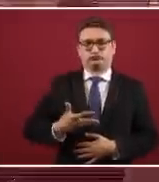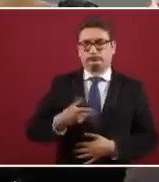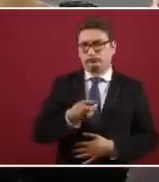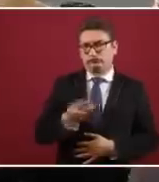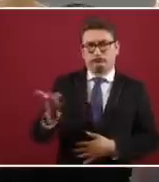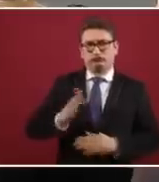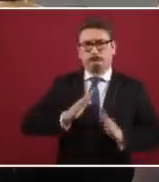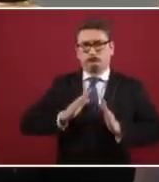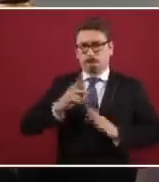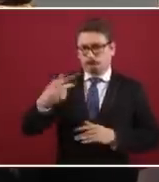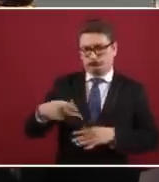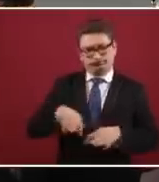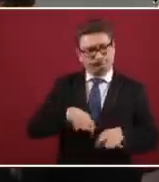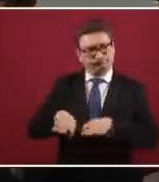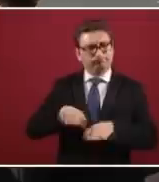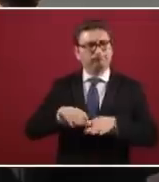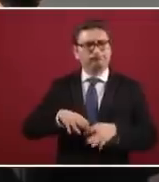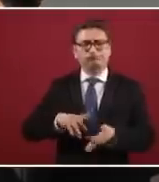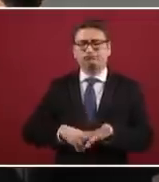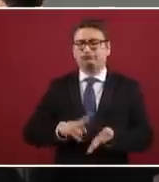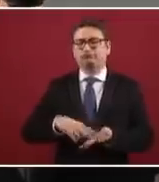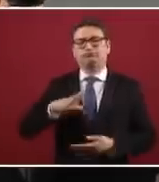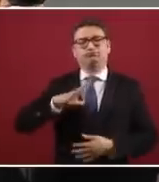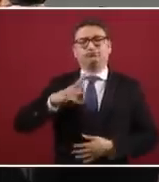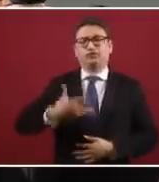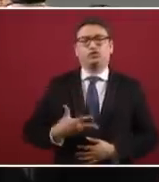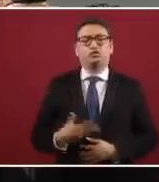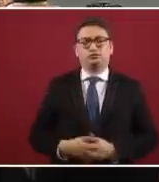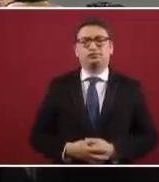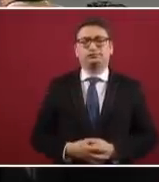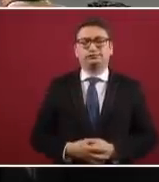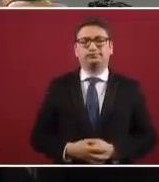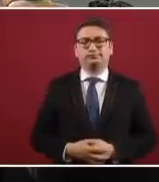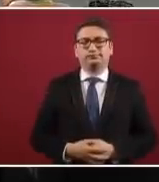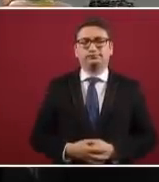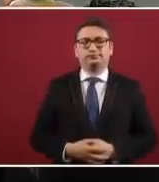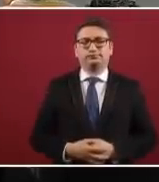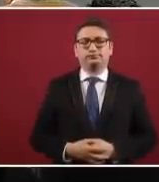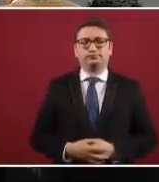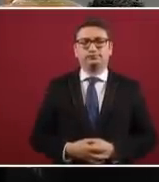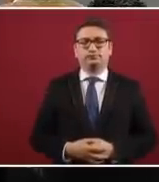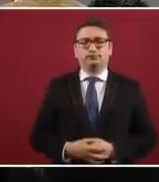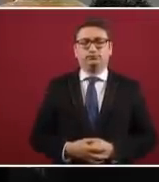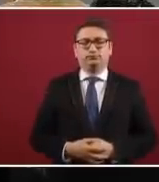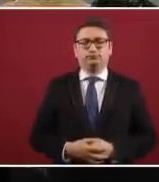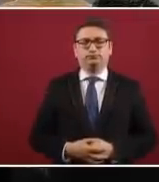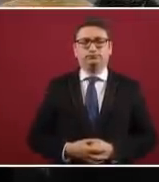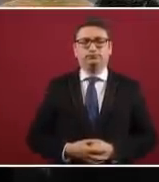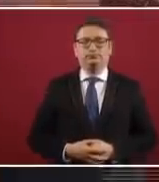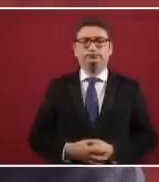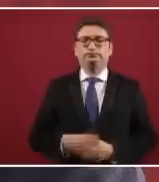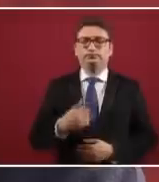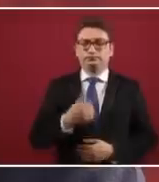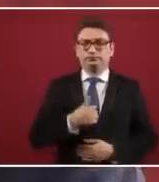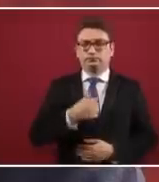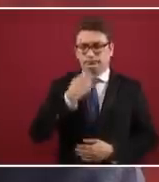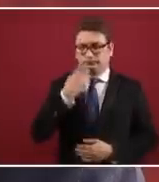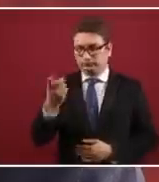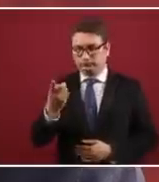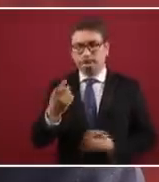hacen, muy orgullosos de lo que hacen. Les puedo decir a ustedes